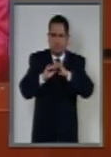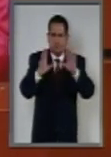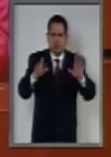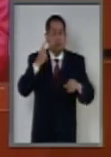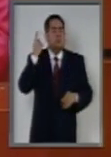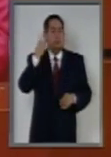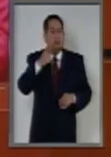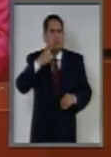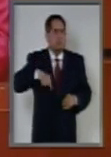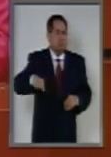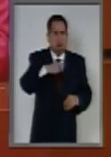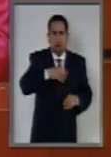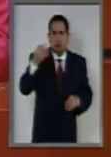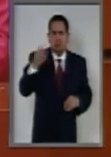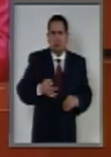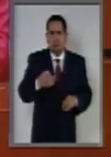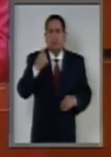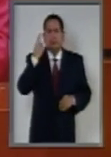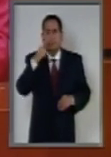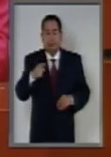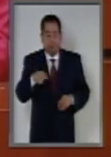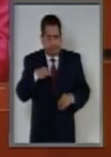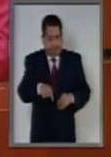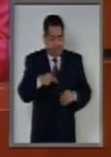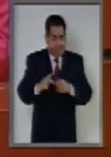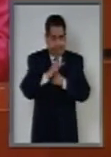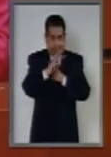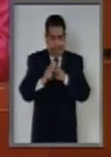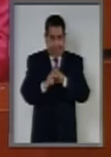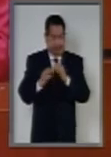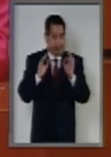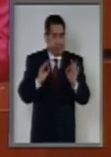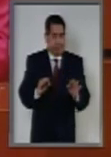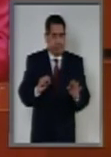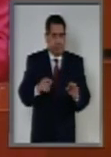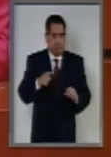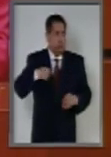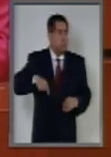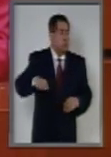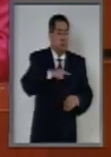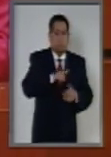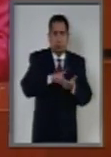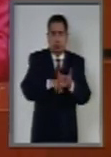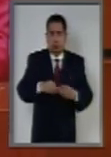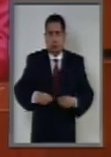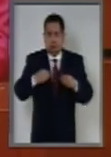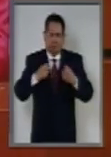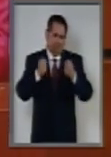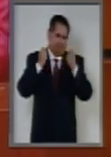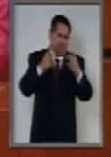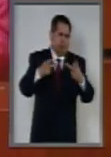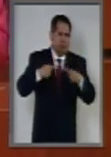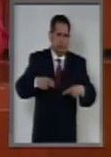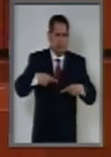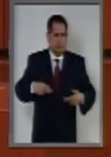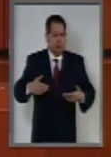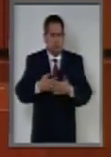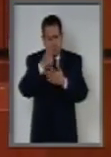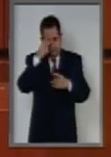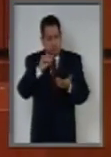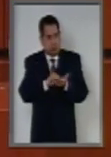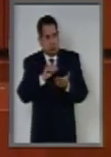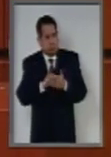que efectivamente en este país en el que vivimos, muchos mexicanos aún